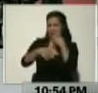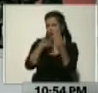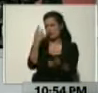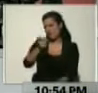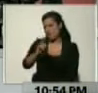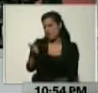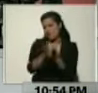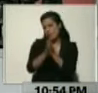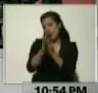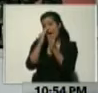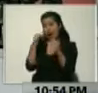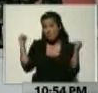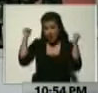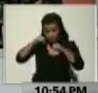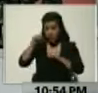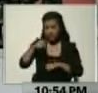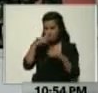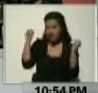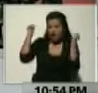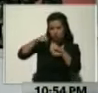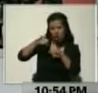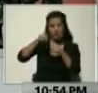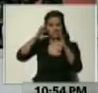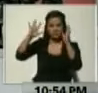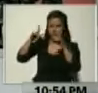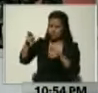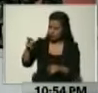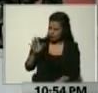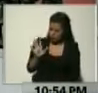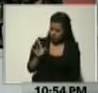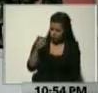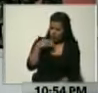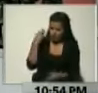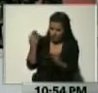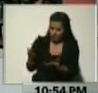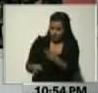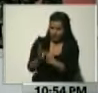Eso es para gente mayor que anda descontrolado. Tú no eres tan viejo.